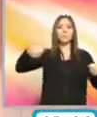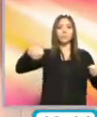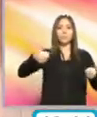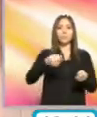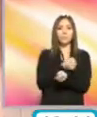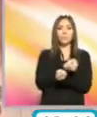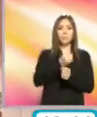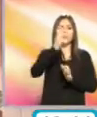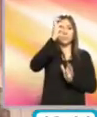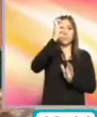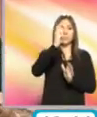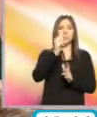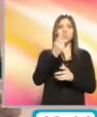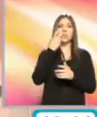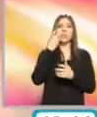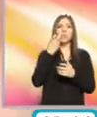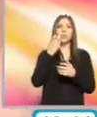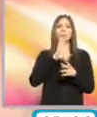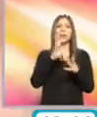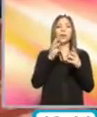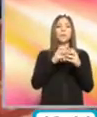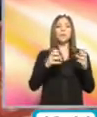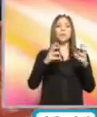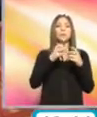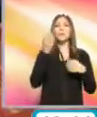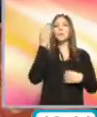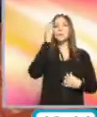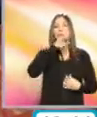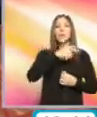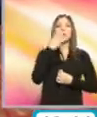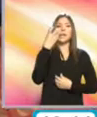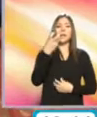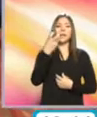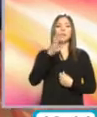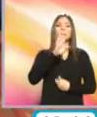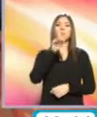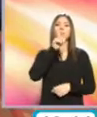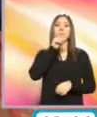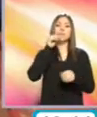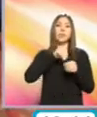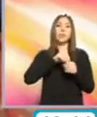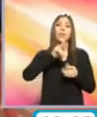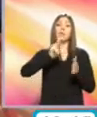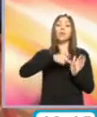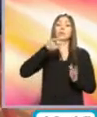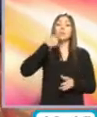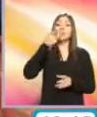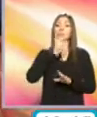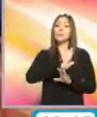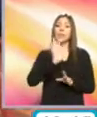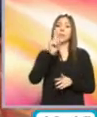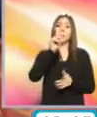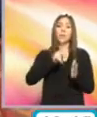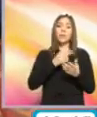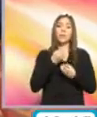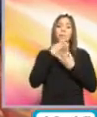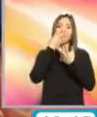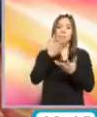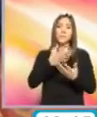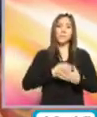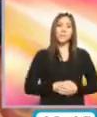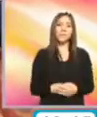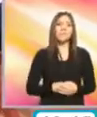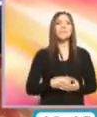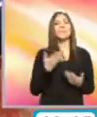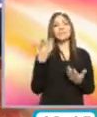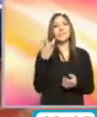y con eso se le va a deshacer en la boca, señor, señor. Este fue el secreto, ya no se repite. Ya no se repite. Ándele, esas son las cosas que nos